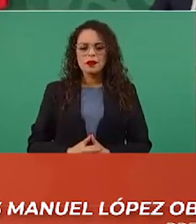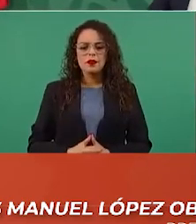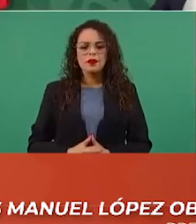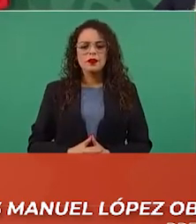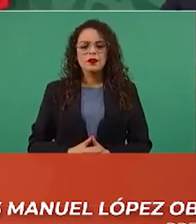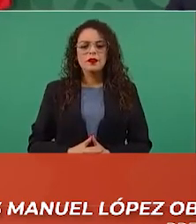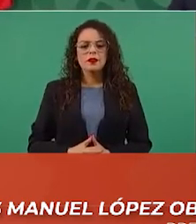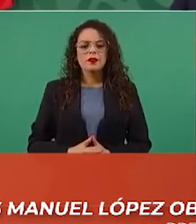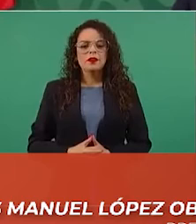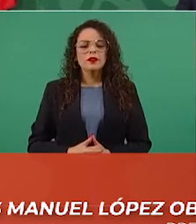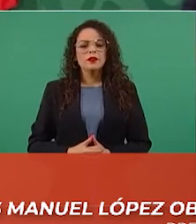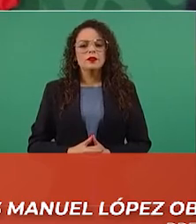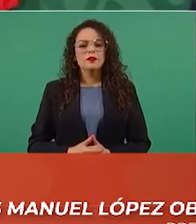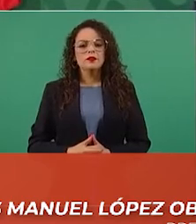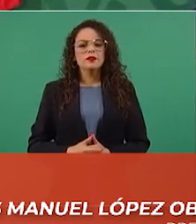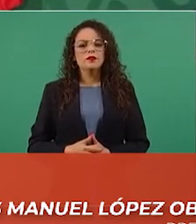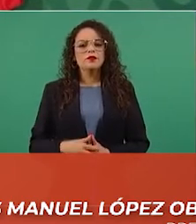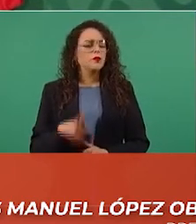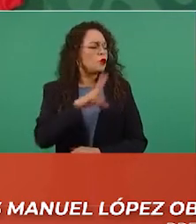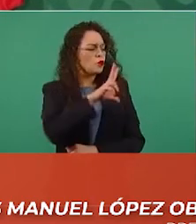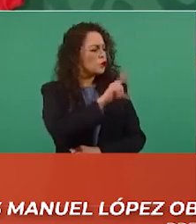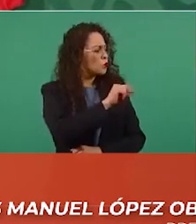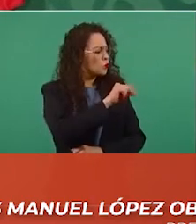No, para